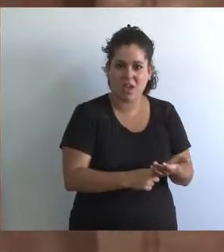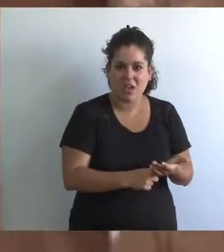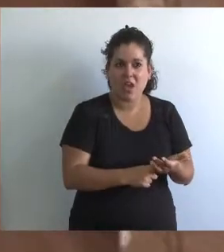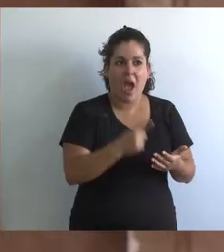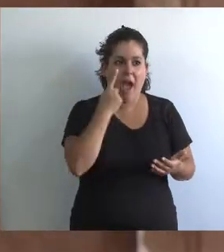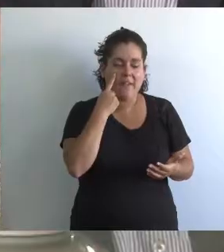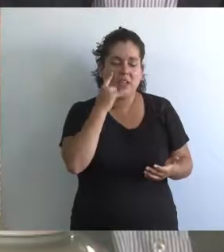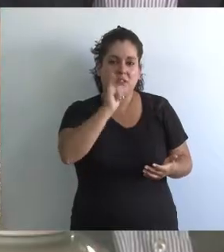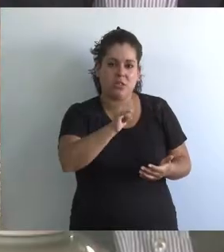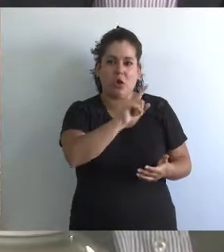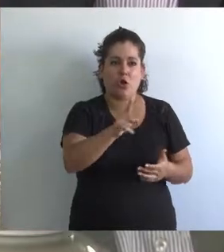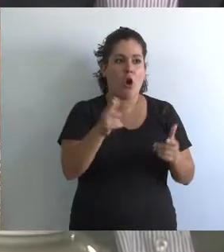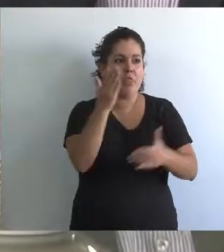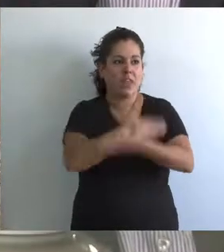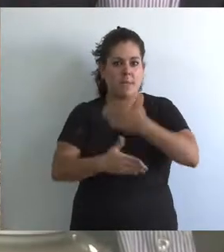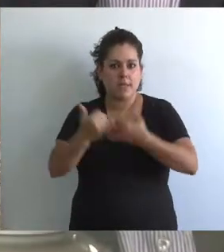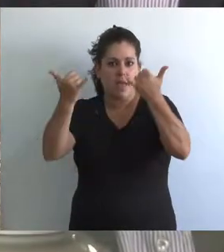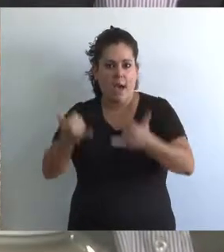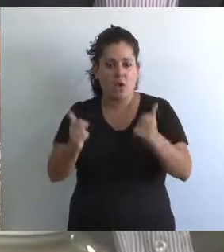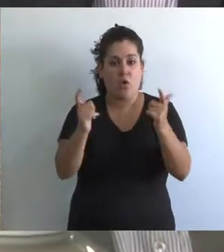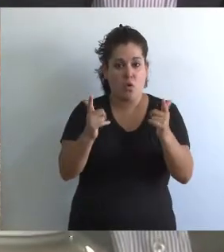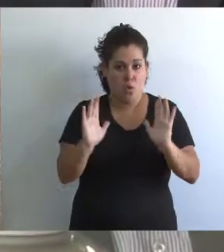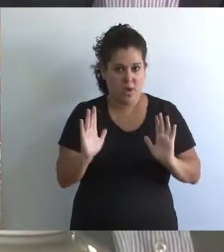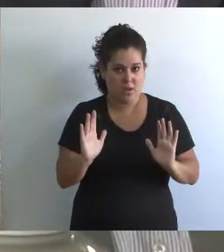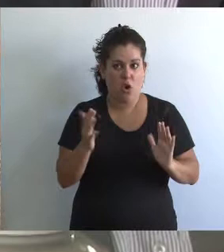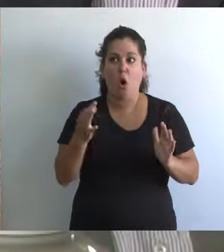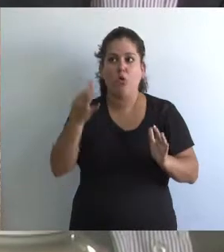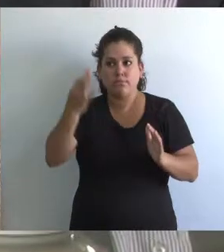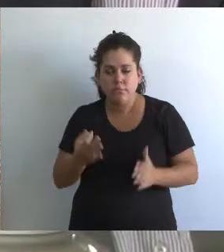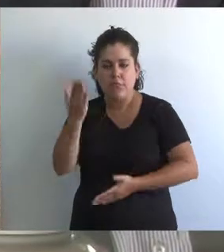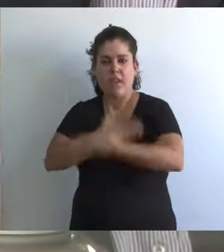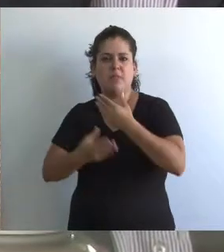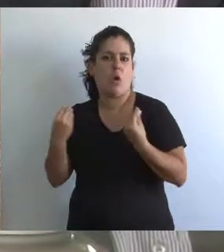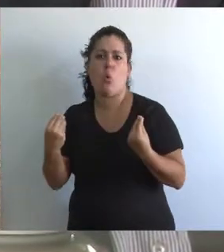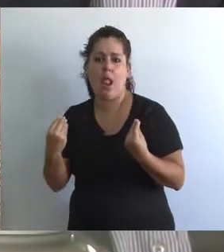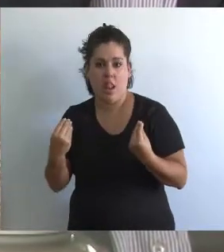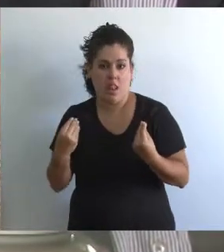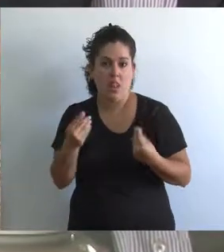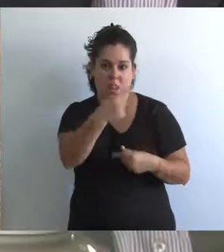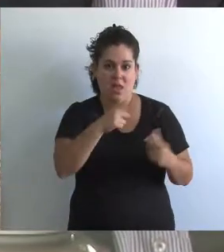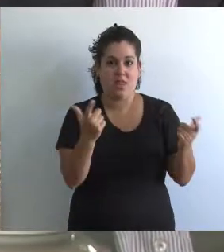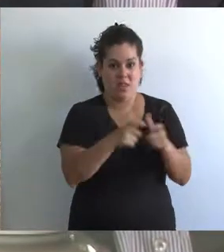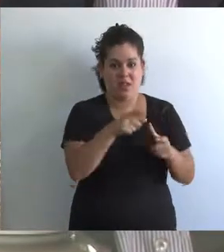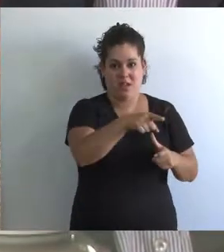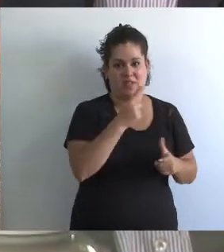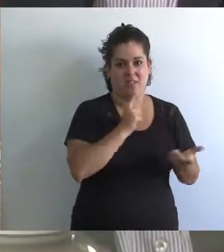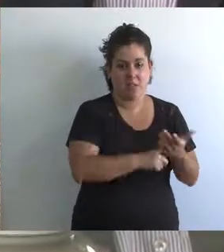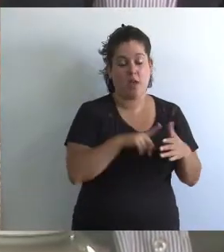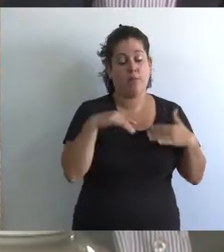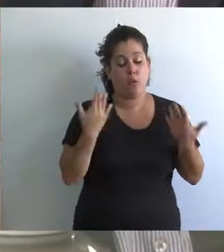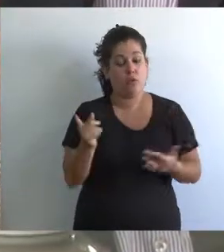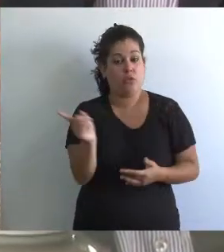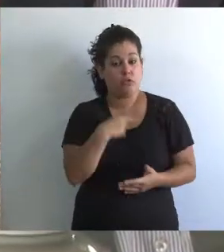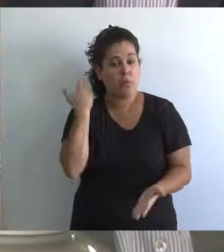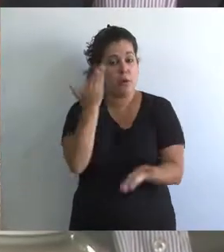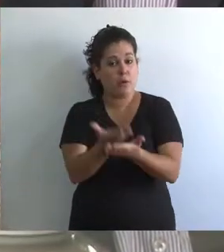donde son quienes determinan el grado de discapacidad o la discapacidad existente o no de una persona. Entonces,